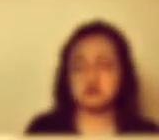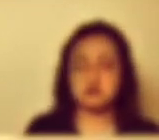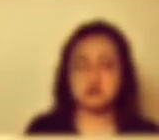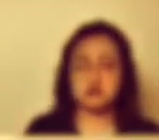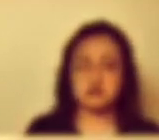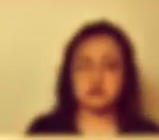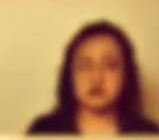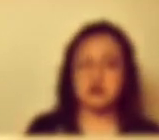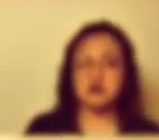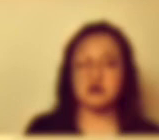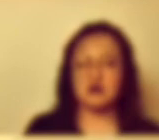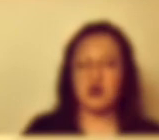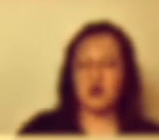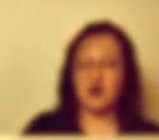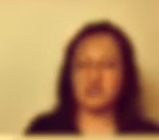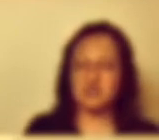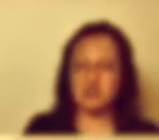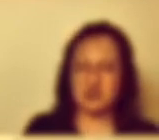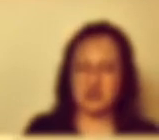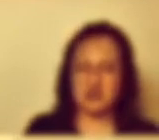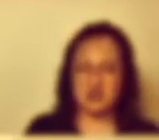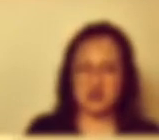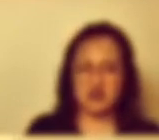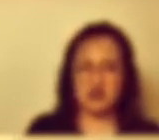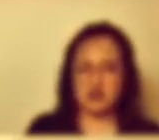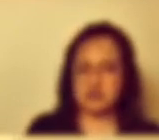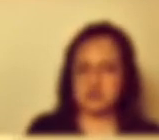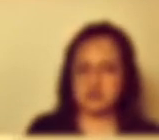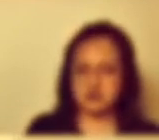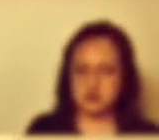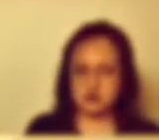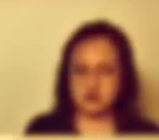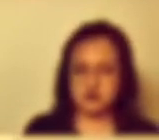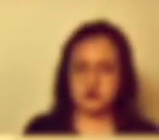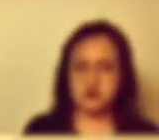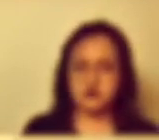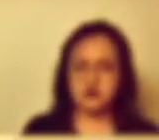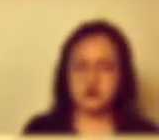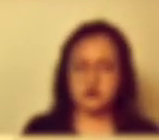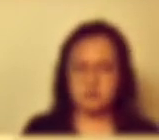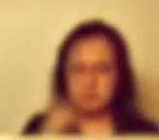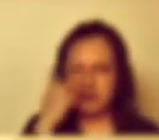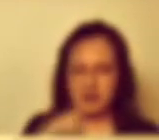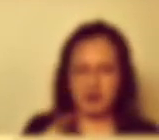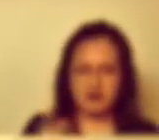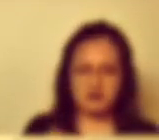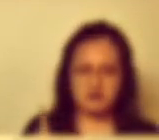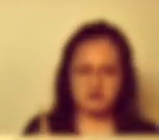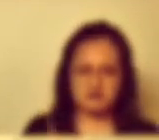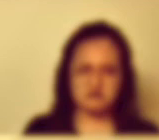integrante de Guardia Nacional, no del Estado, sino de México,